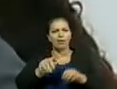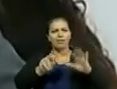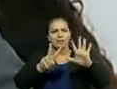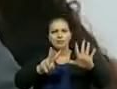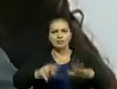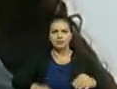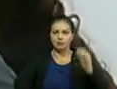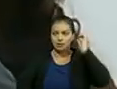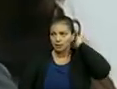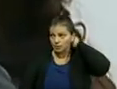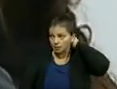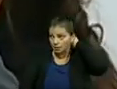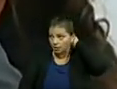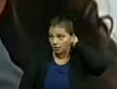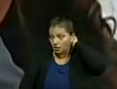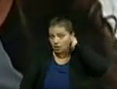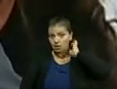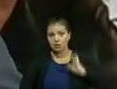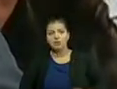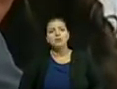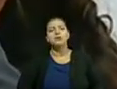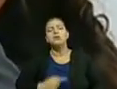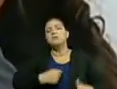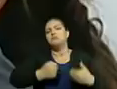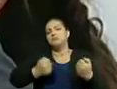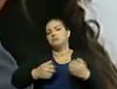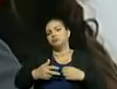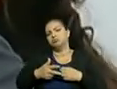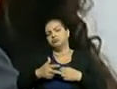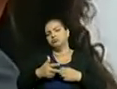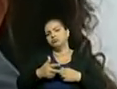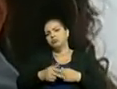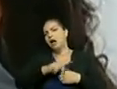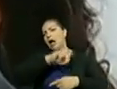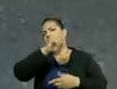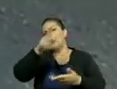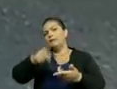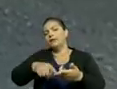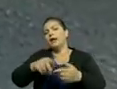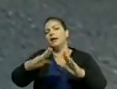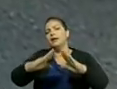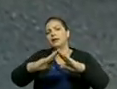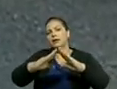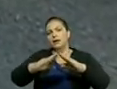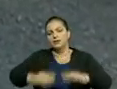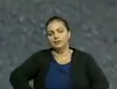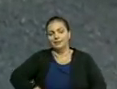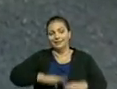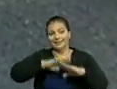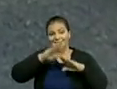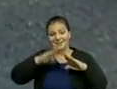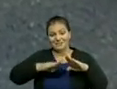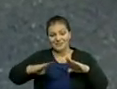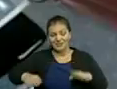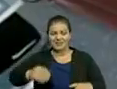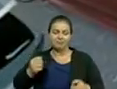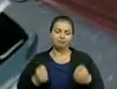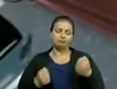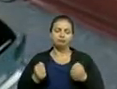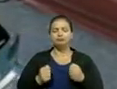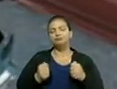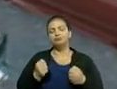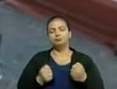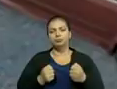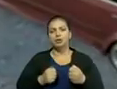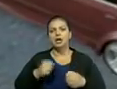de Guayaquil hacia su domicilio. El señor manejaba su camioneta y fue bloqueado por tres vehículos más, donde se